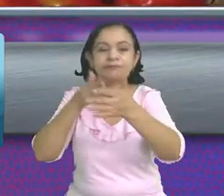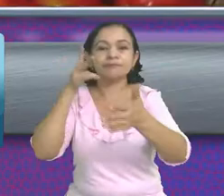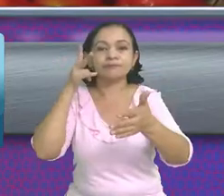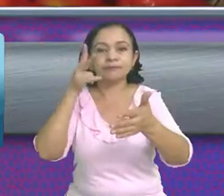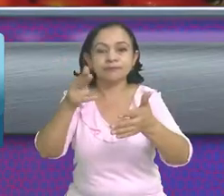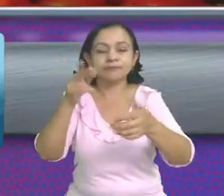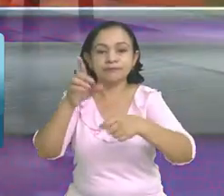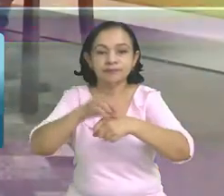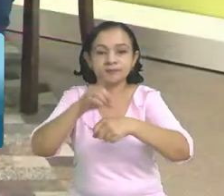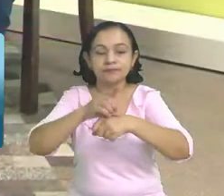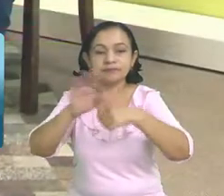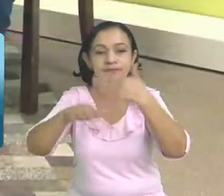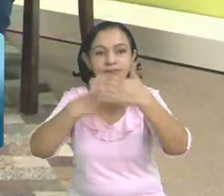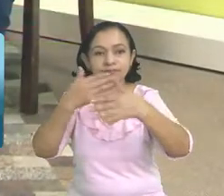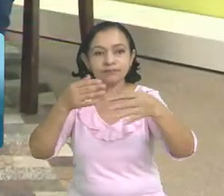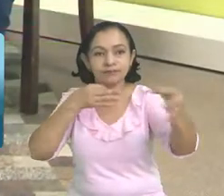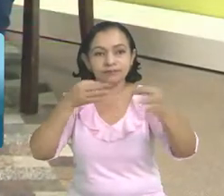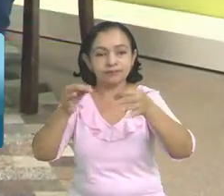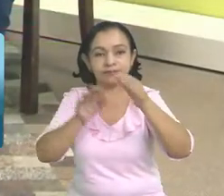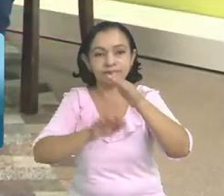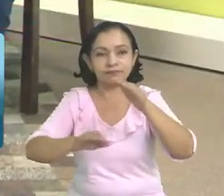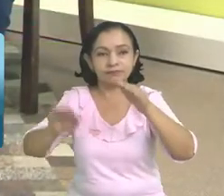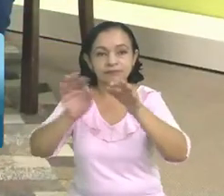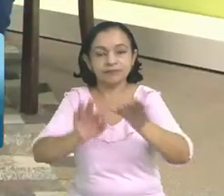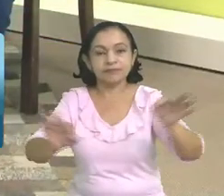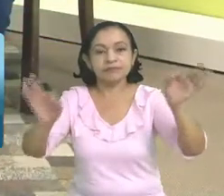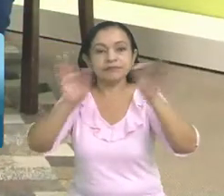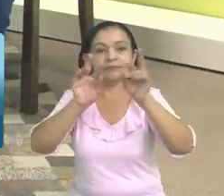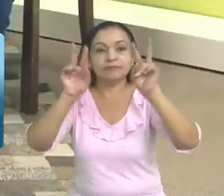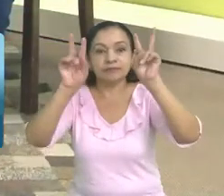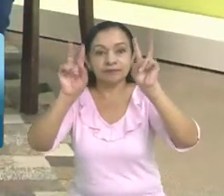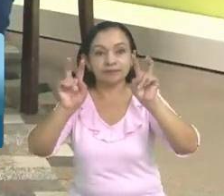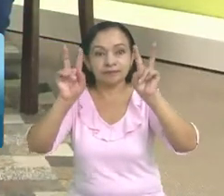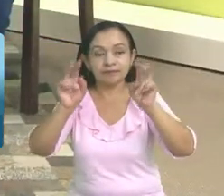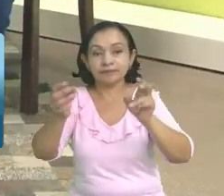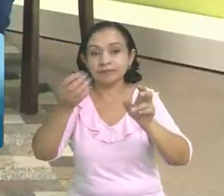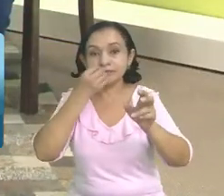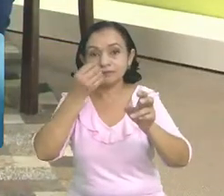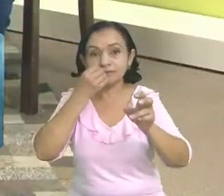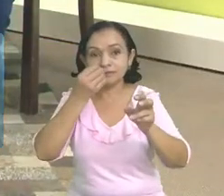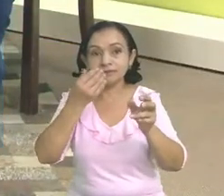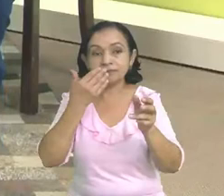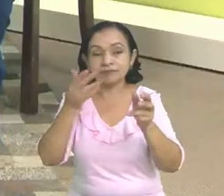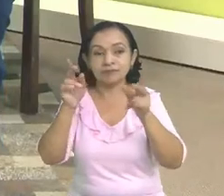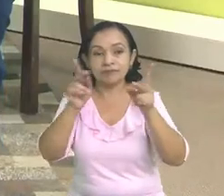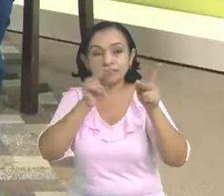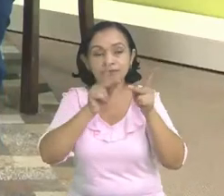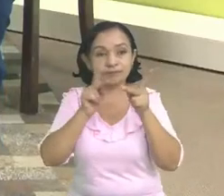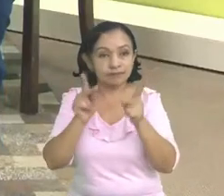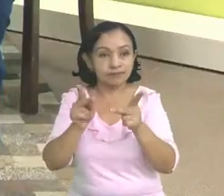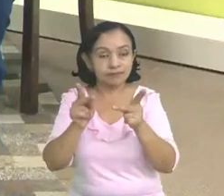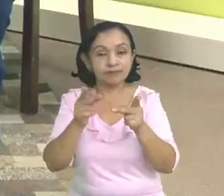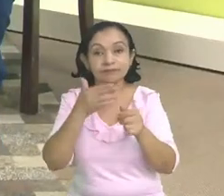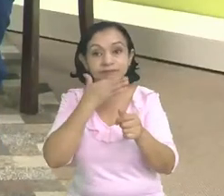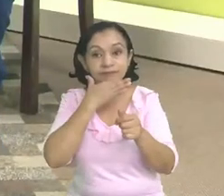pausa, doctor. Cuando regresemos vamos a abordar más sobre este importante tema. La alimentación adecuada en pacientes crónicos, creo que es difícil, ¿verdad? Así es